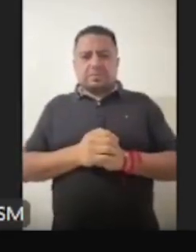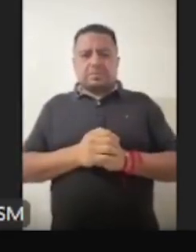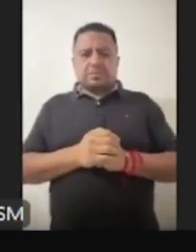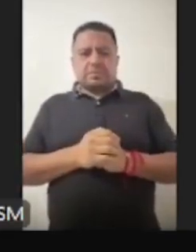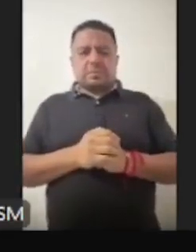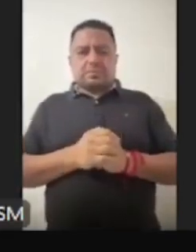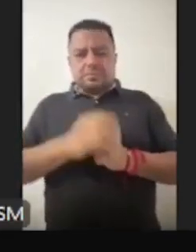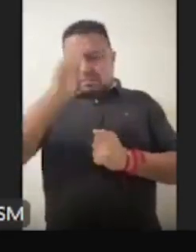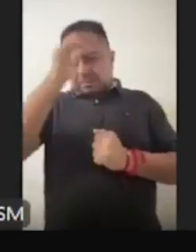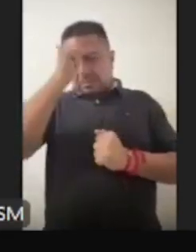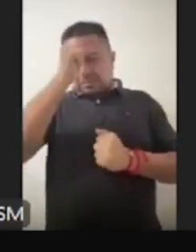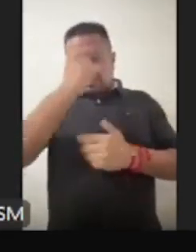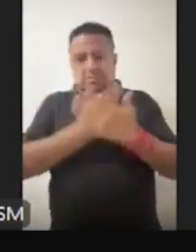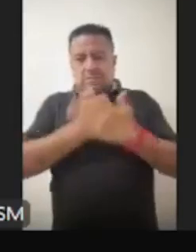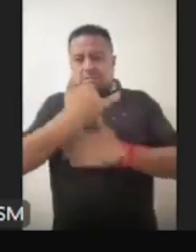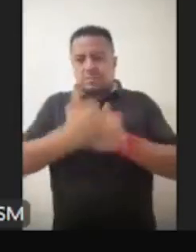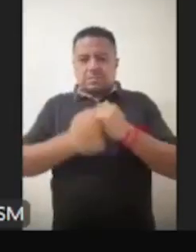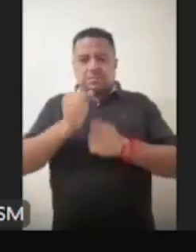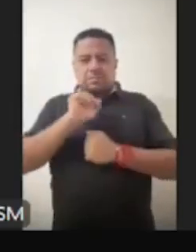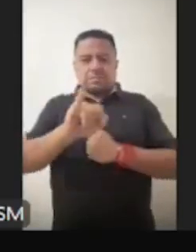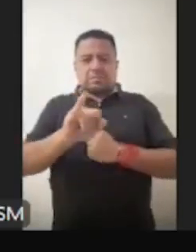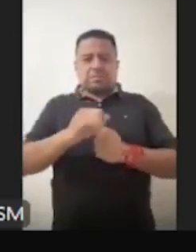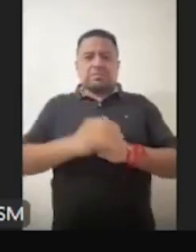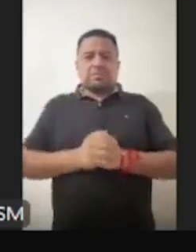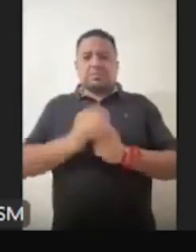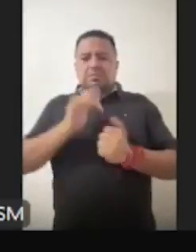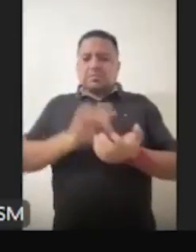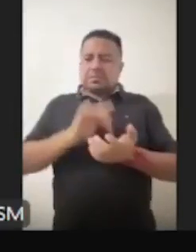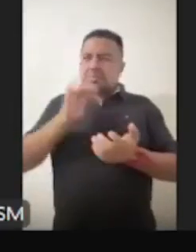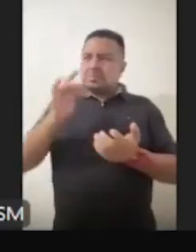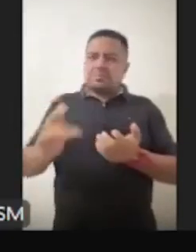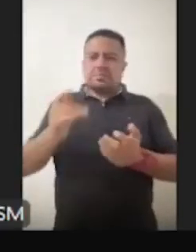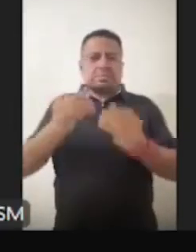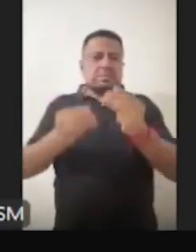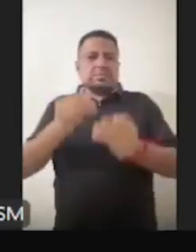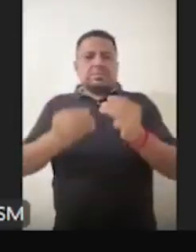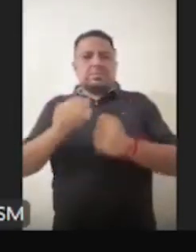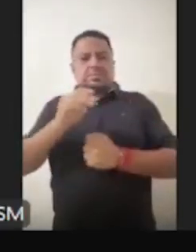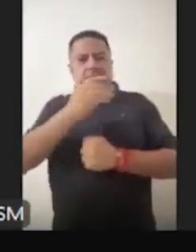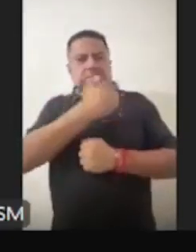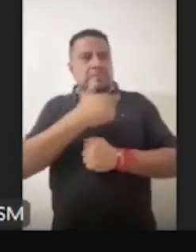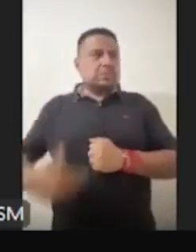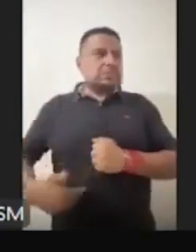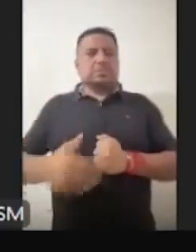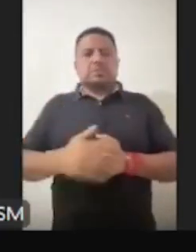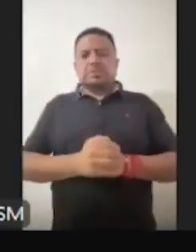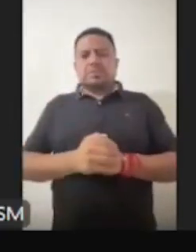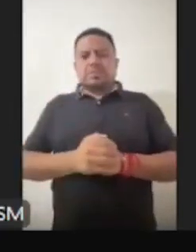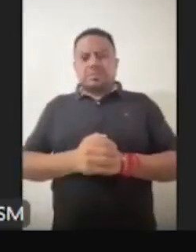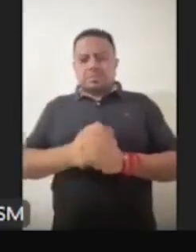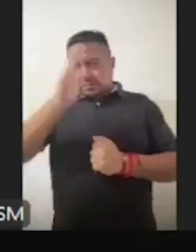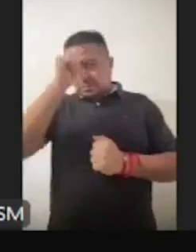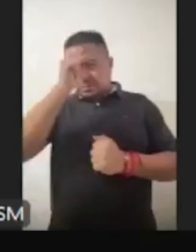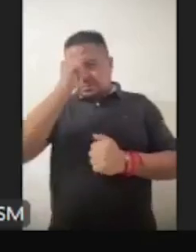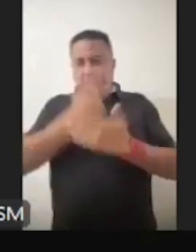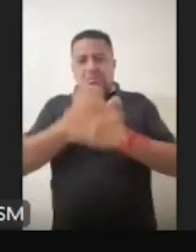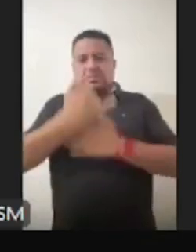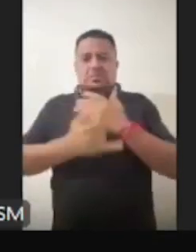A favor del proyecto. Gracias, magistrada, magistrada Evelyn Rodríguez Chinol. A favor del